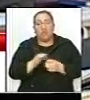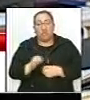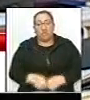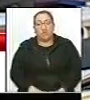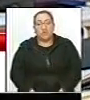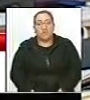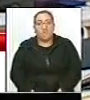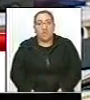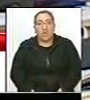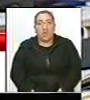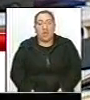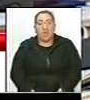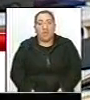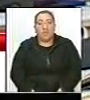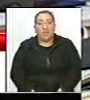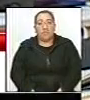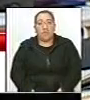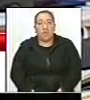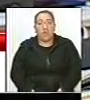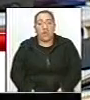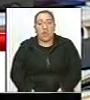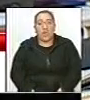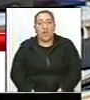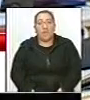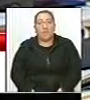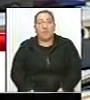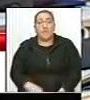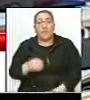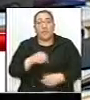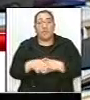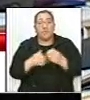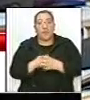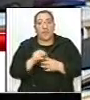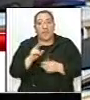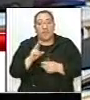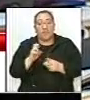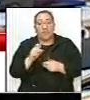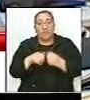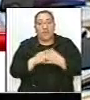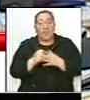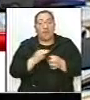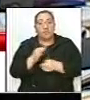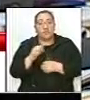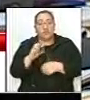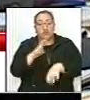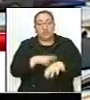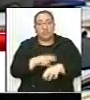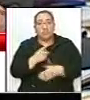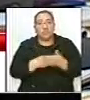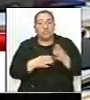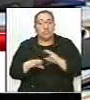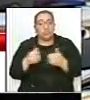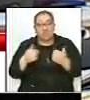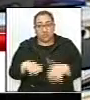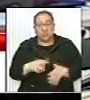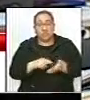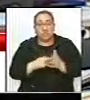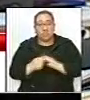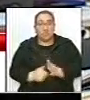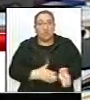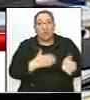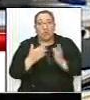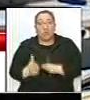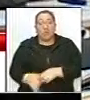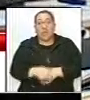La Convención, Calca y Paucartambo, en el caso de la producción tradicional, que ya va derivando